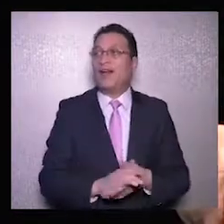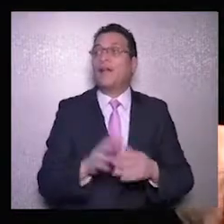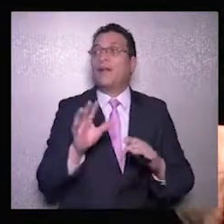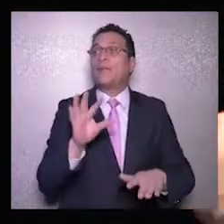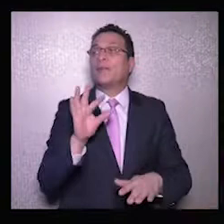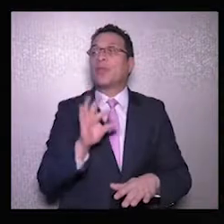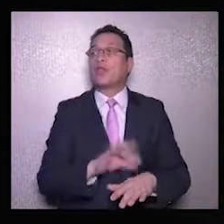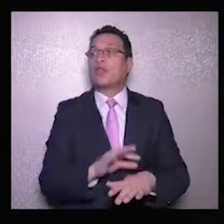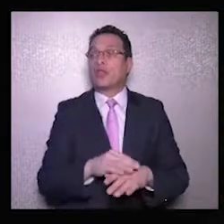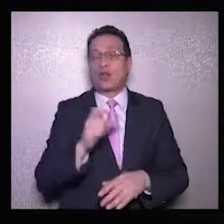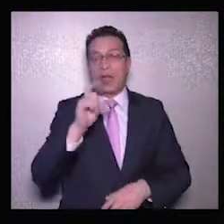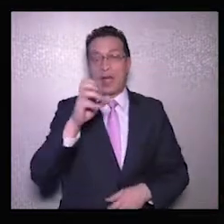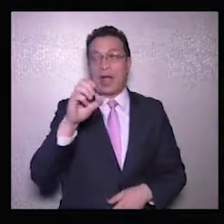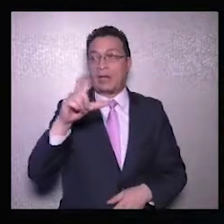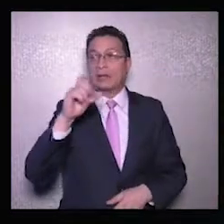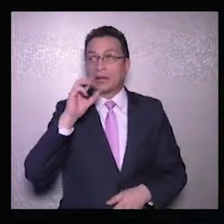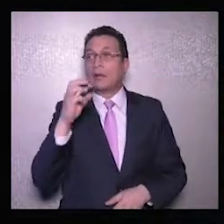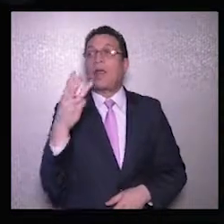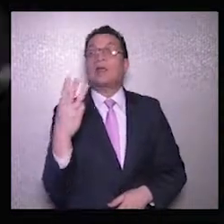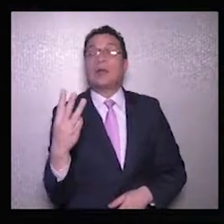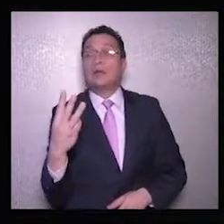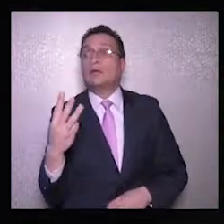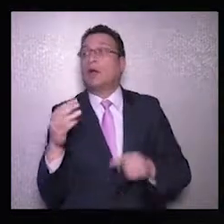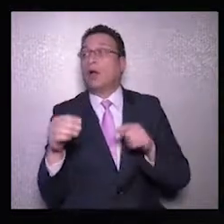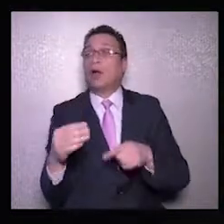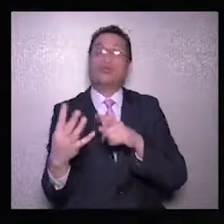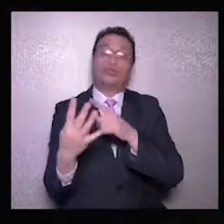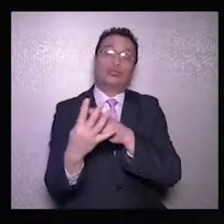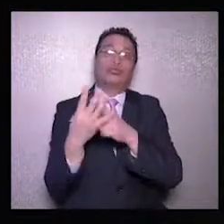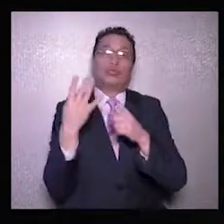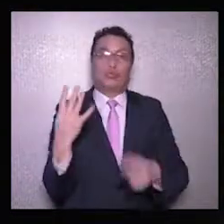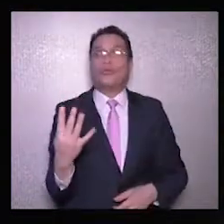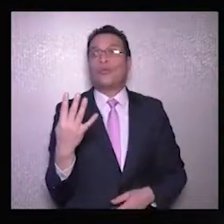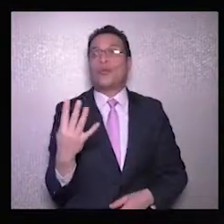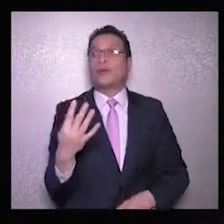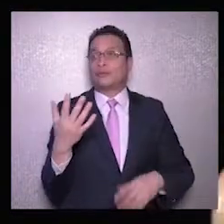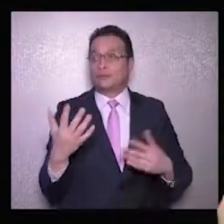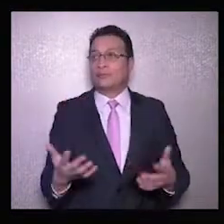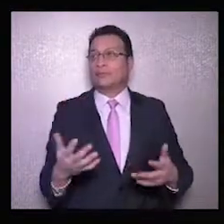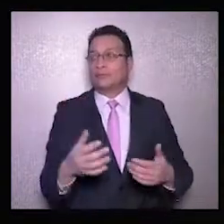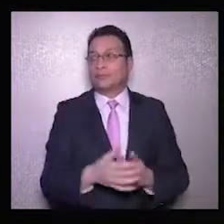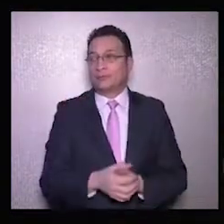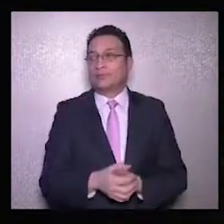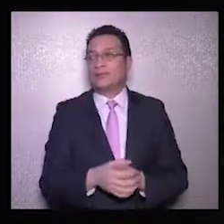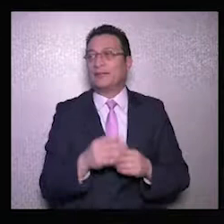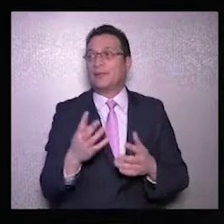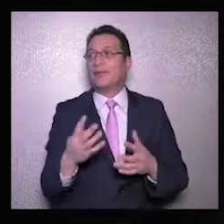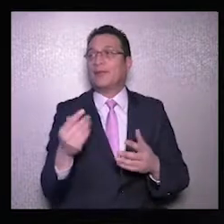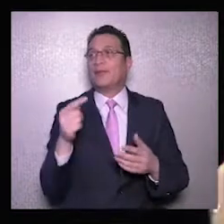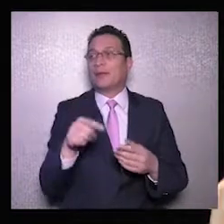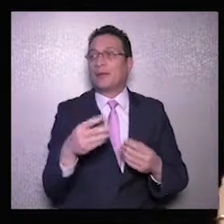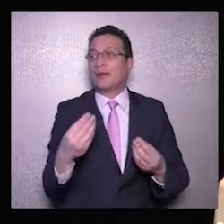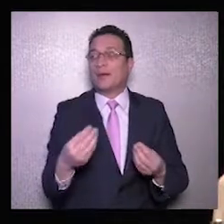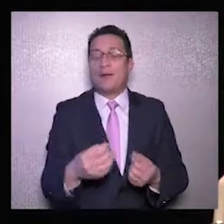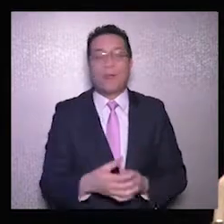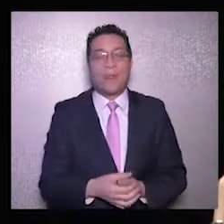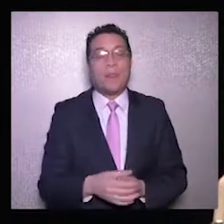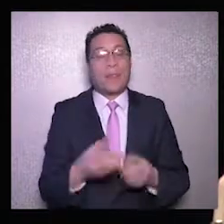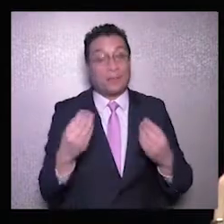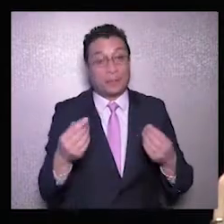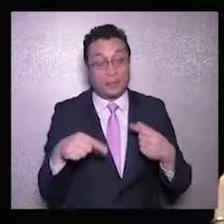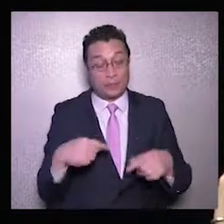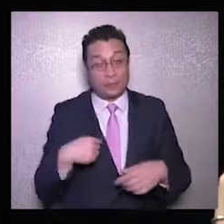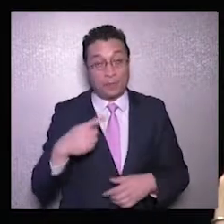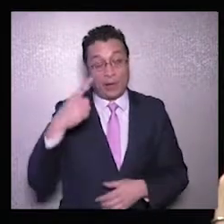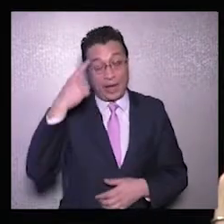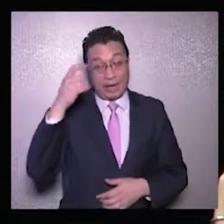doctor García me decía que era el 3, así que aquí está no, de 4 por si acaso para el tema, de los micrófonos. De los micrófonos. Bueno, yo creo que